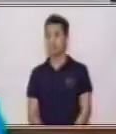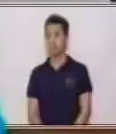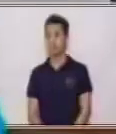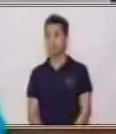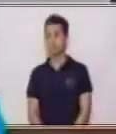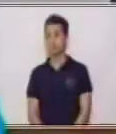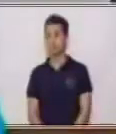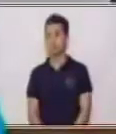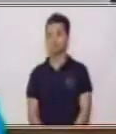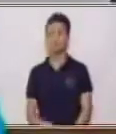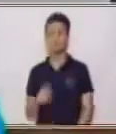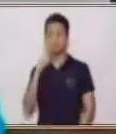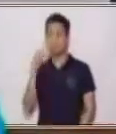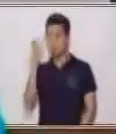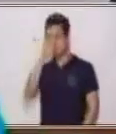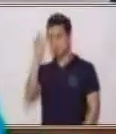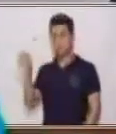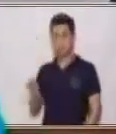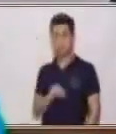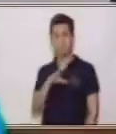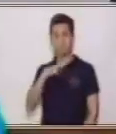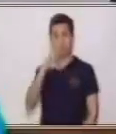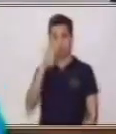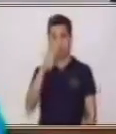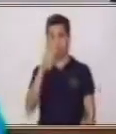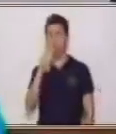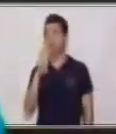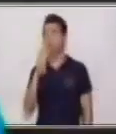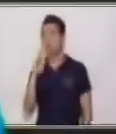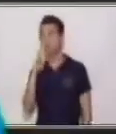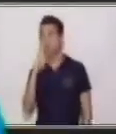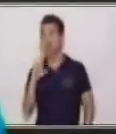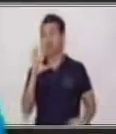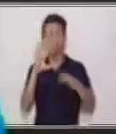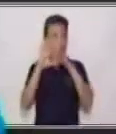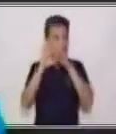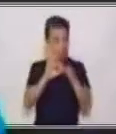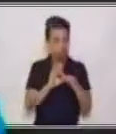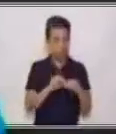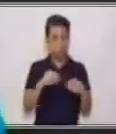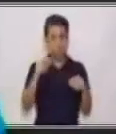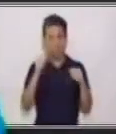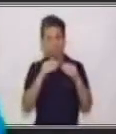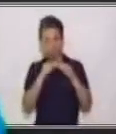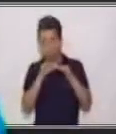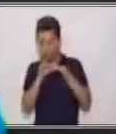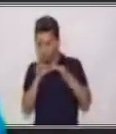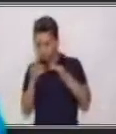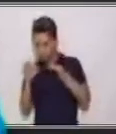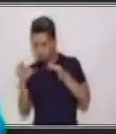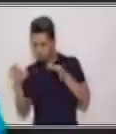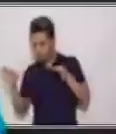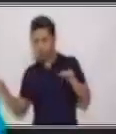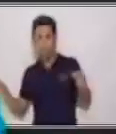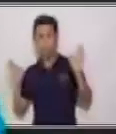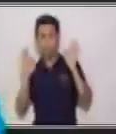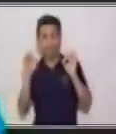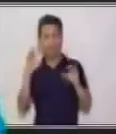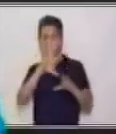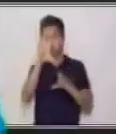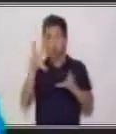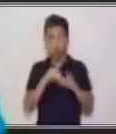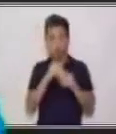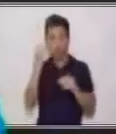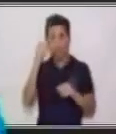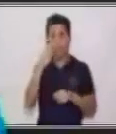Dentro de todo esto, como habíamos dicho, resaltar la coherencia, la secuencia y ante todo vas entendiendo que dentro de